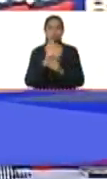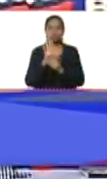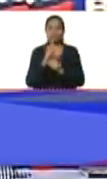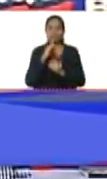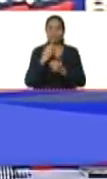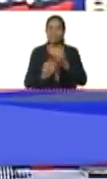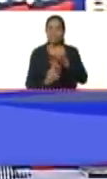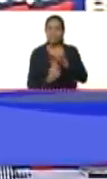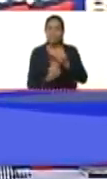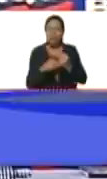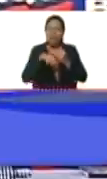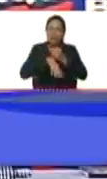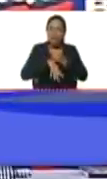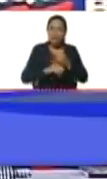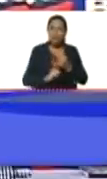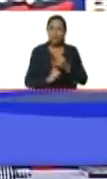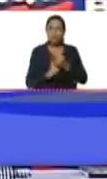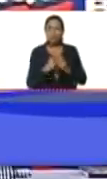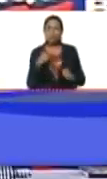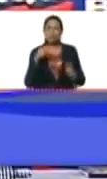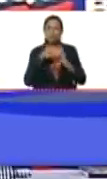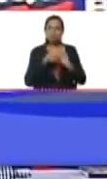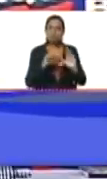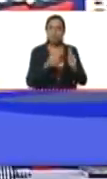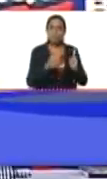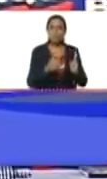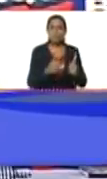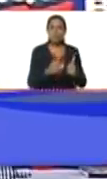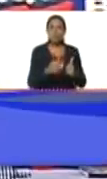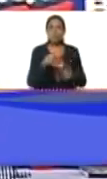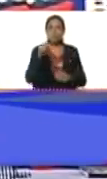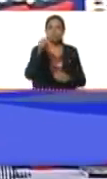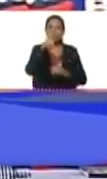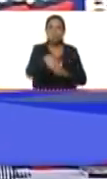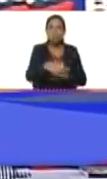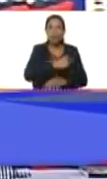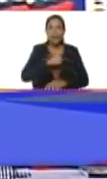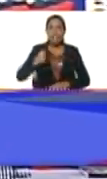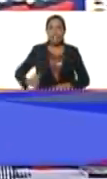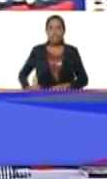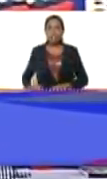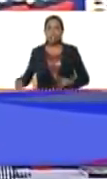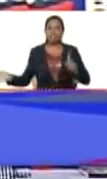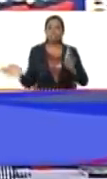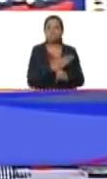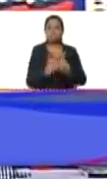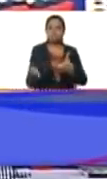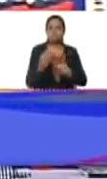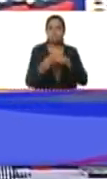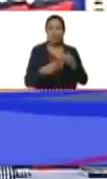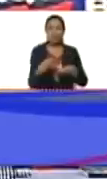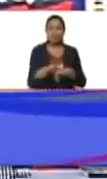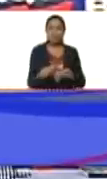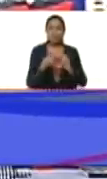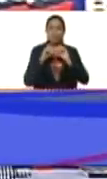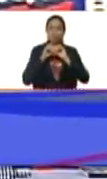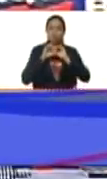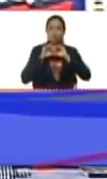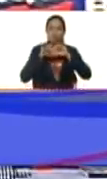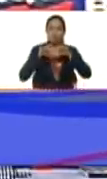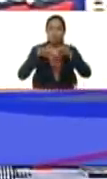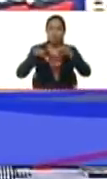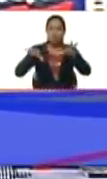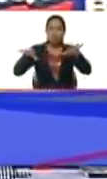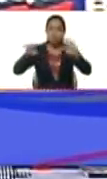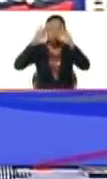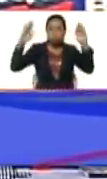virus es inducida y se la sembraron a China para golpear a China y ahora se ha difundido por el mundo